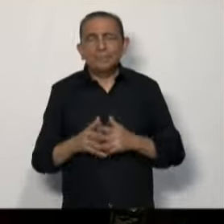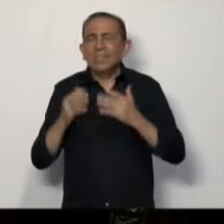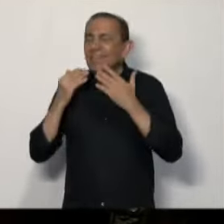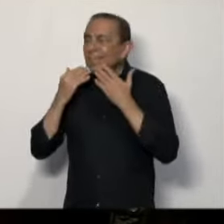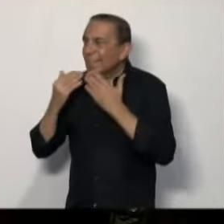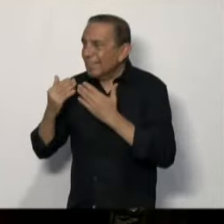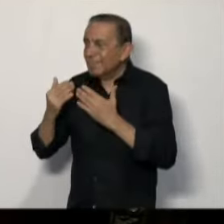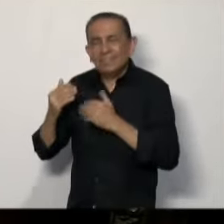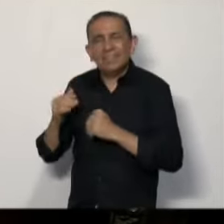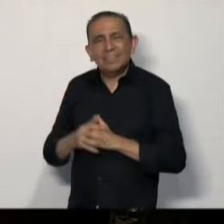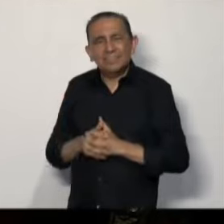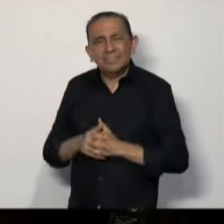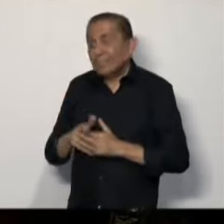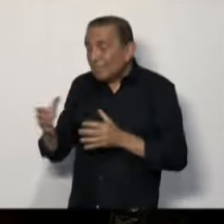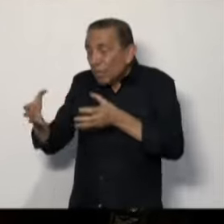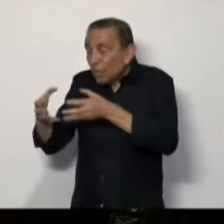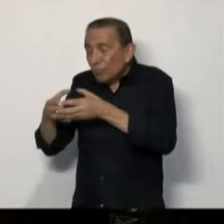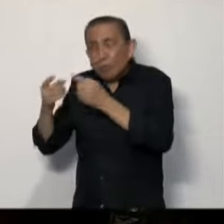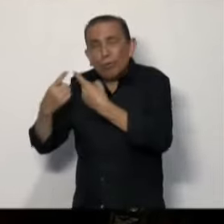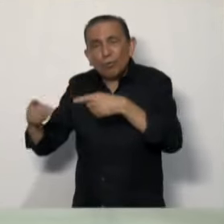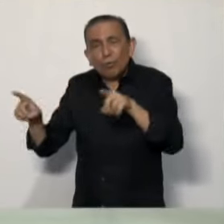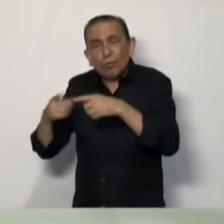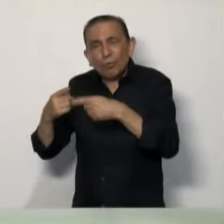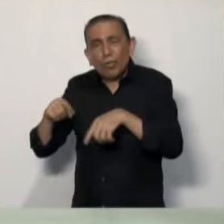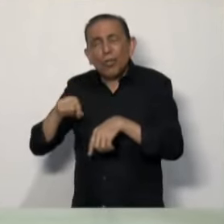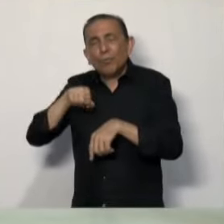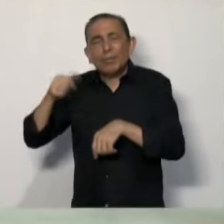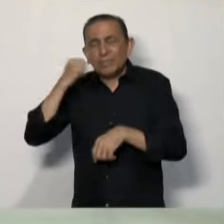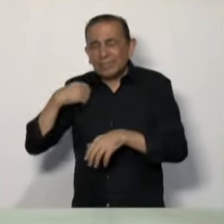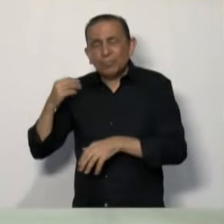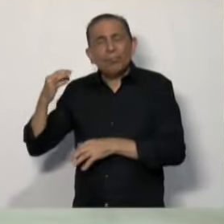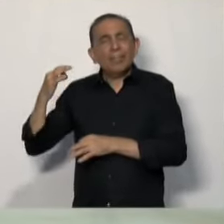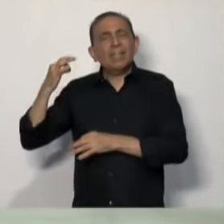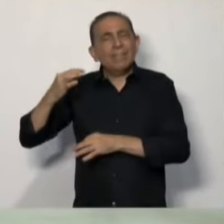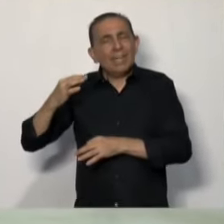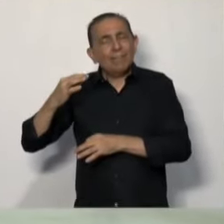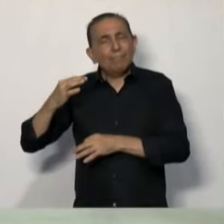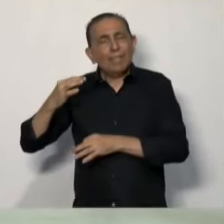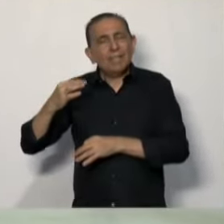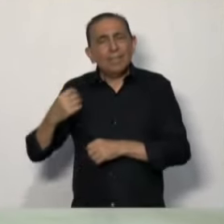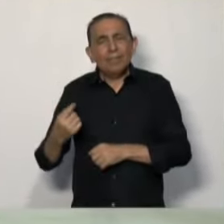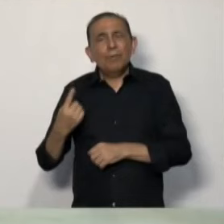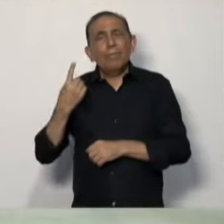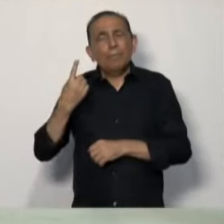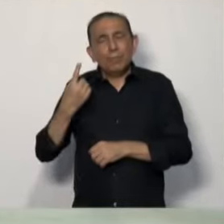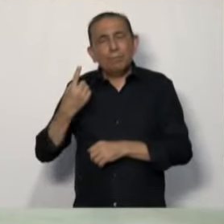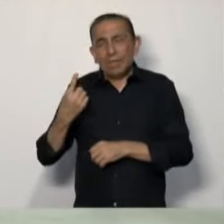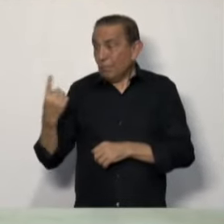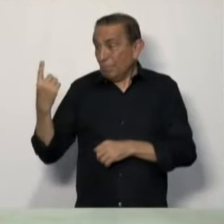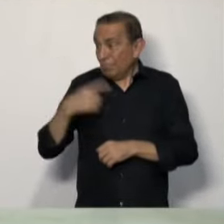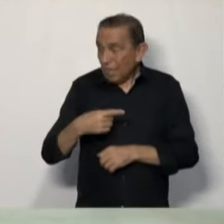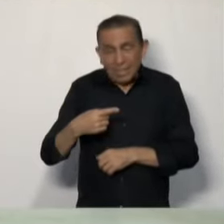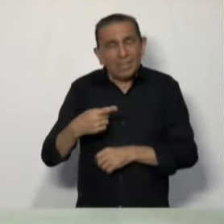Agradecemos enormemente al coro de la parroquia Nuestra Señora del Carmen de Villa Urquiza, que sea la primera de muchas veces que